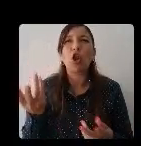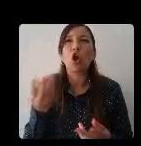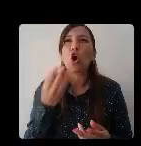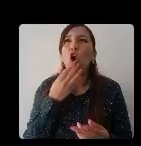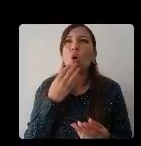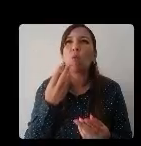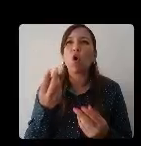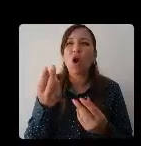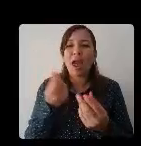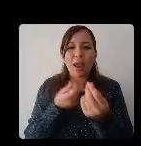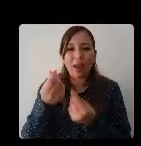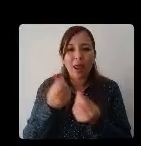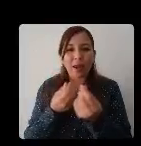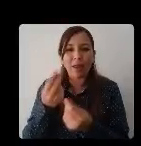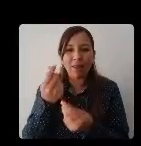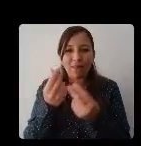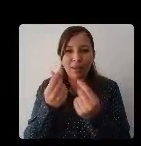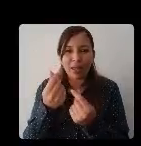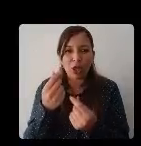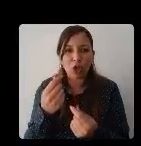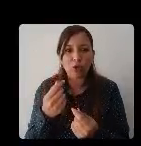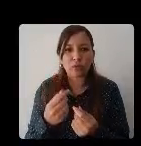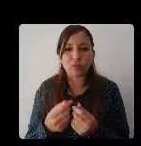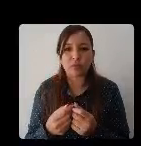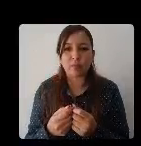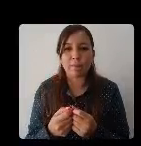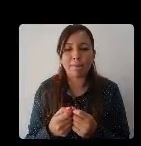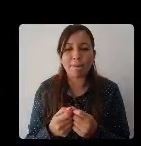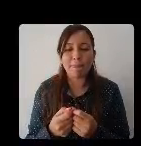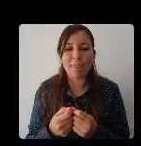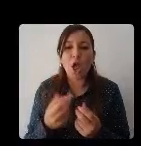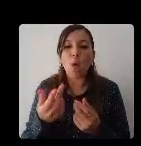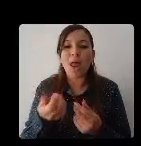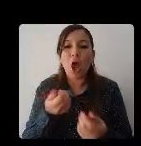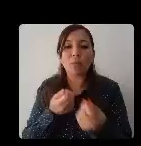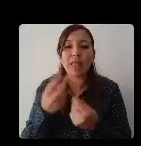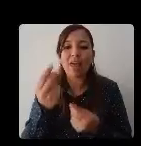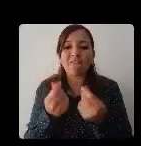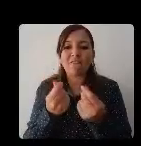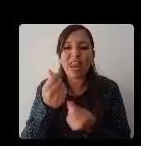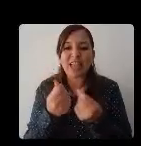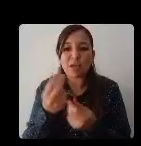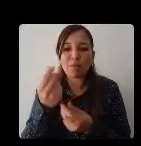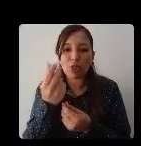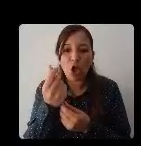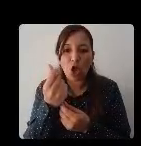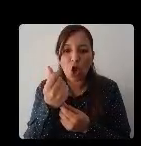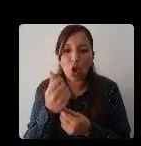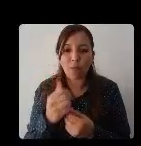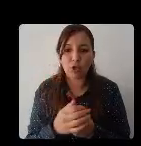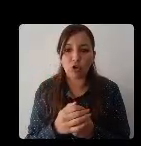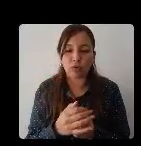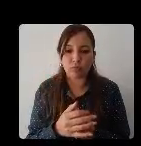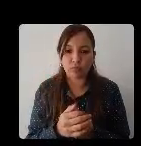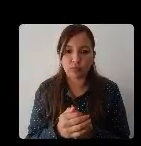nos hemos iniciado, no teníamos nada, no teníamos una mesa, no teníamos una silla, entonces comenzamos a trabajar